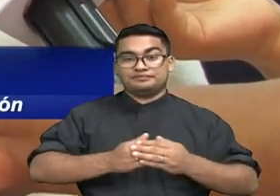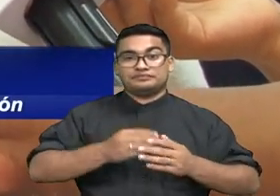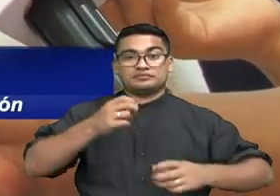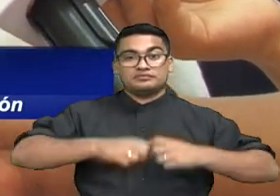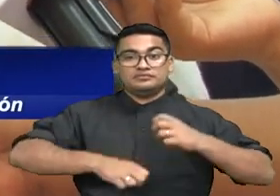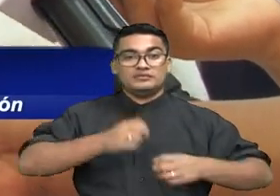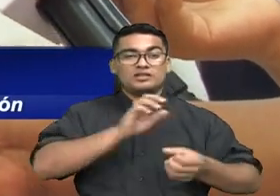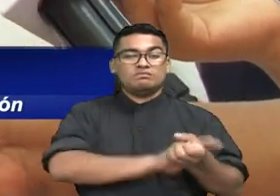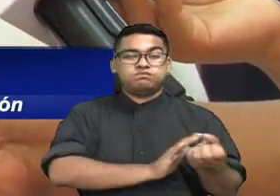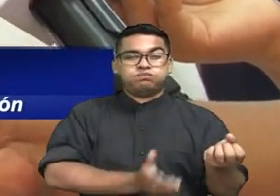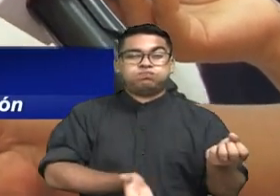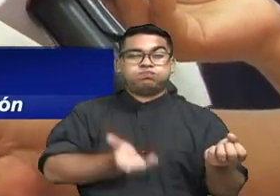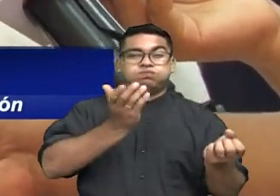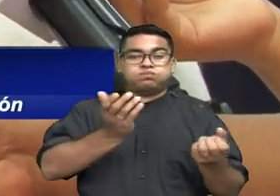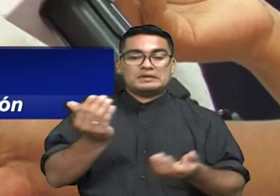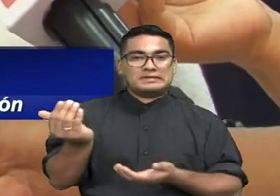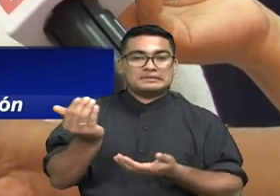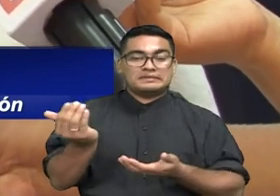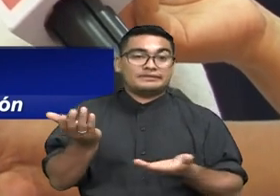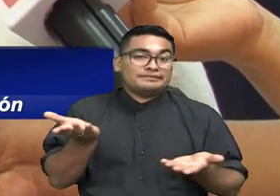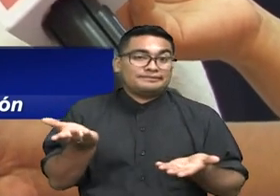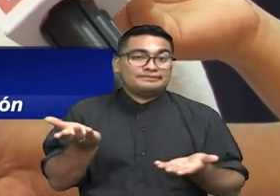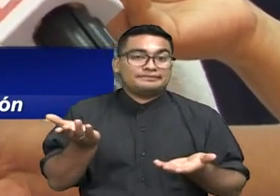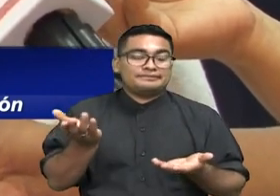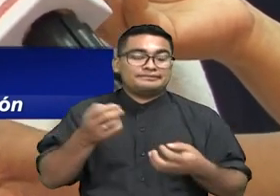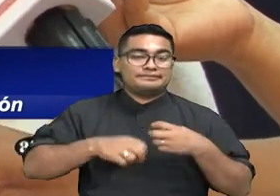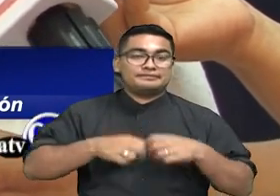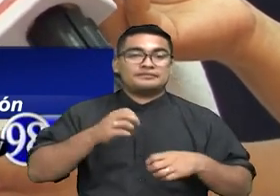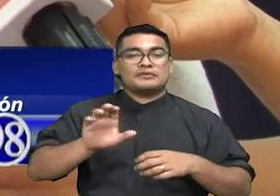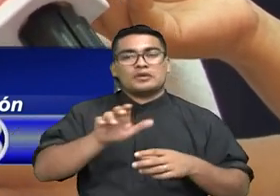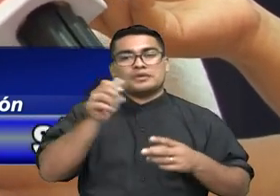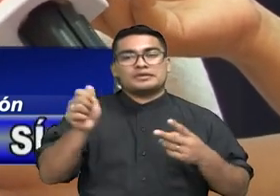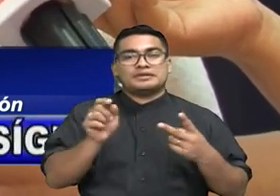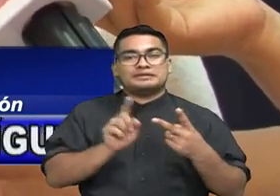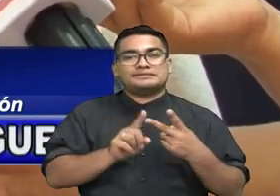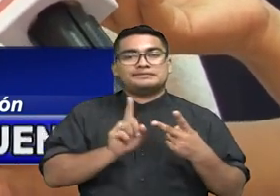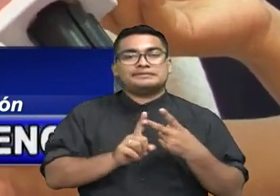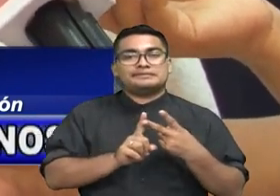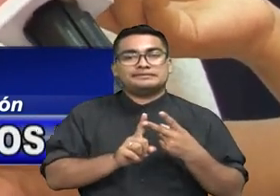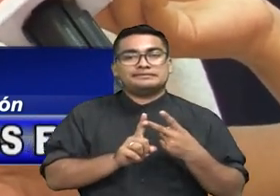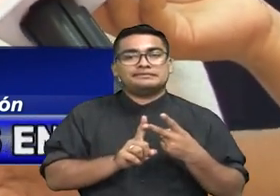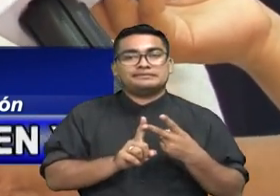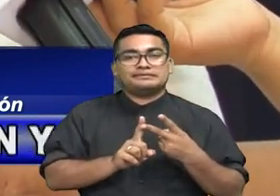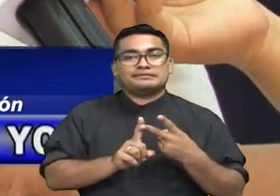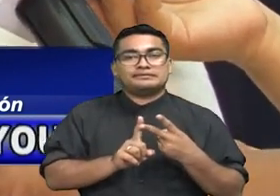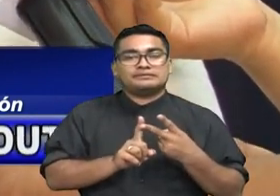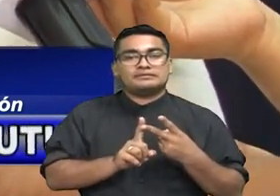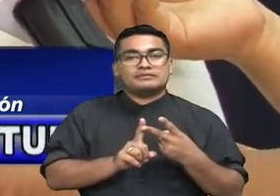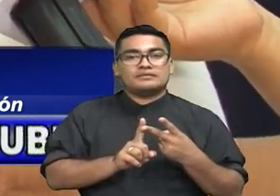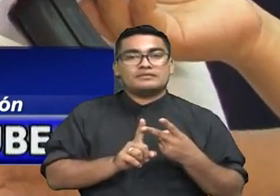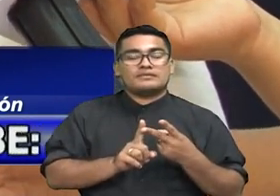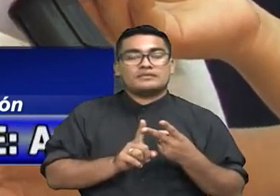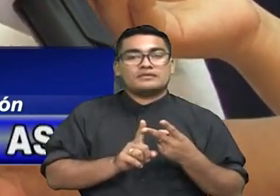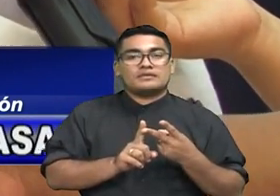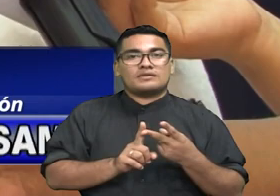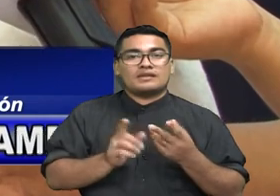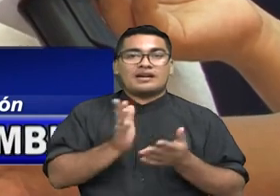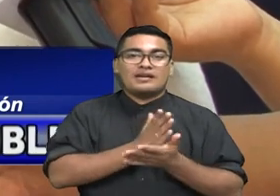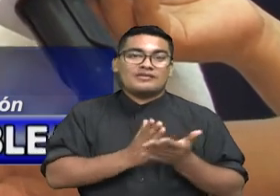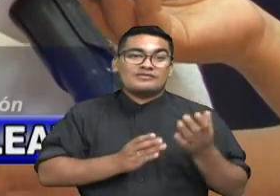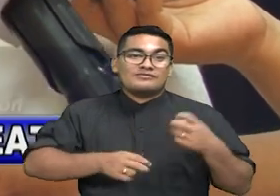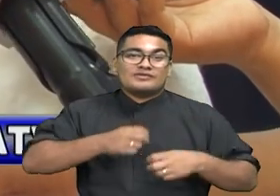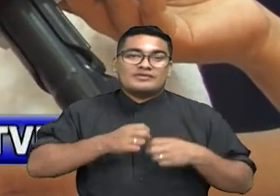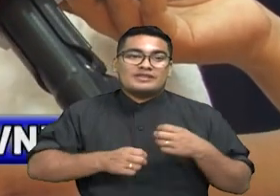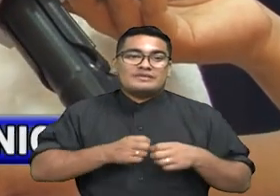síndrome hipertensivo gestacional, y la otra que tiene que ver con los eventos infecciosos que